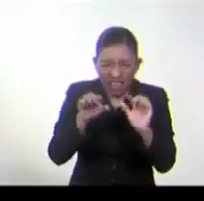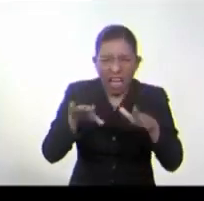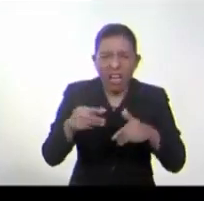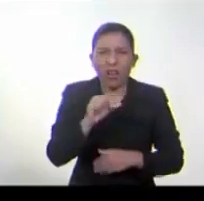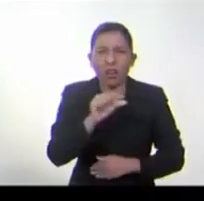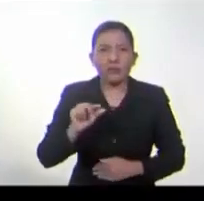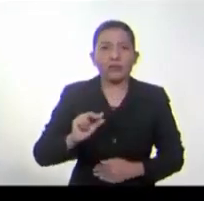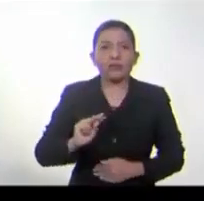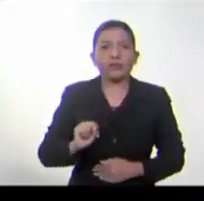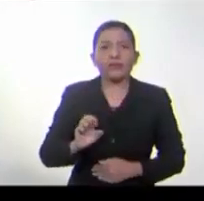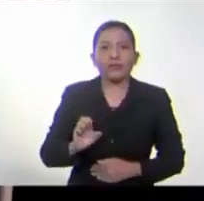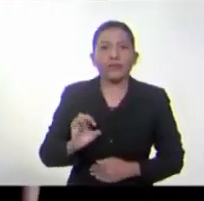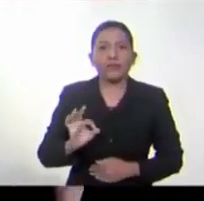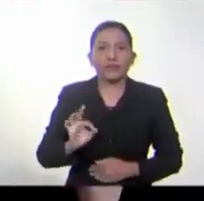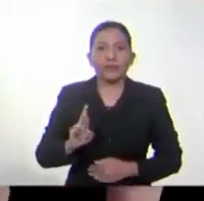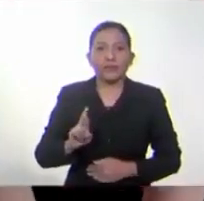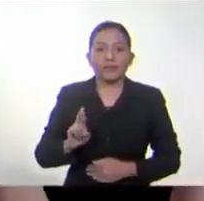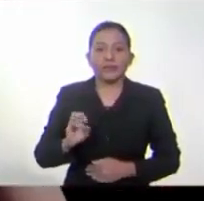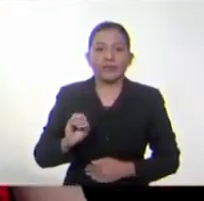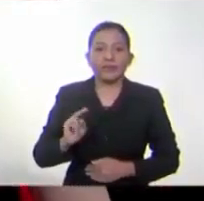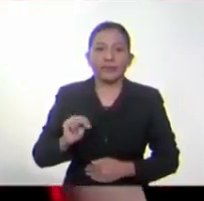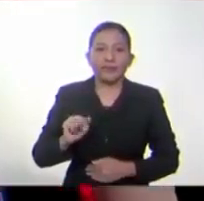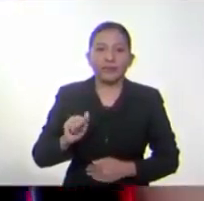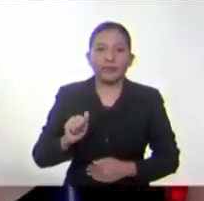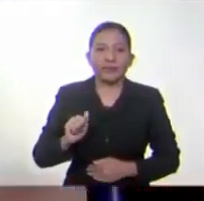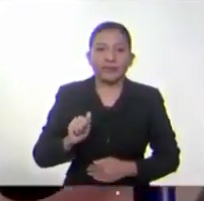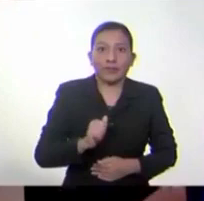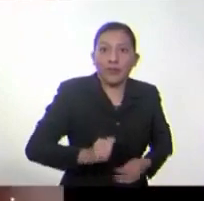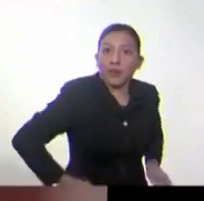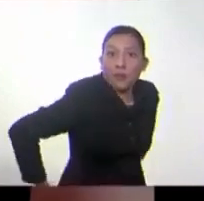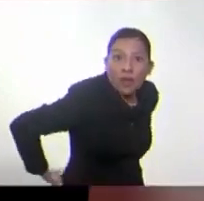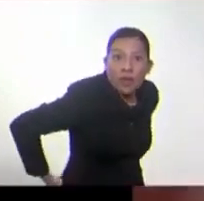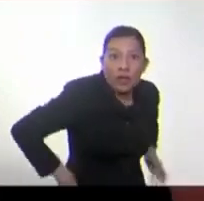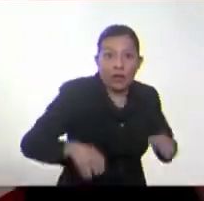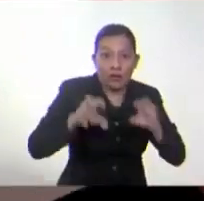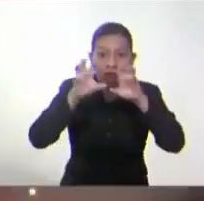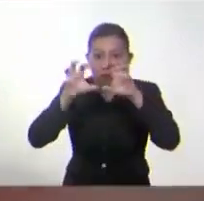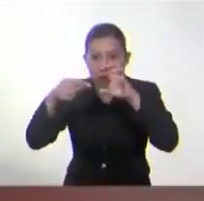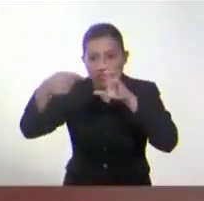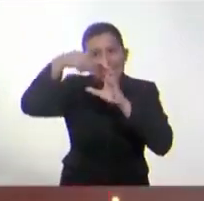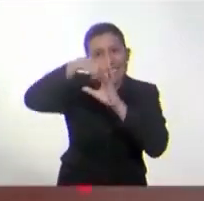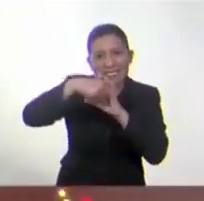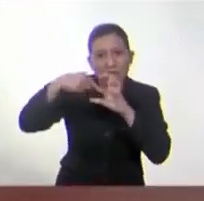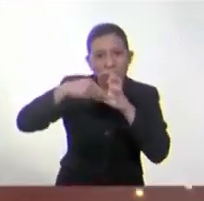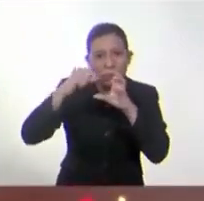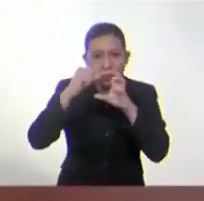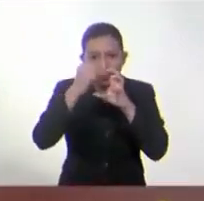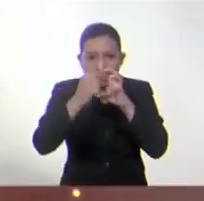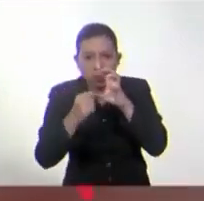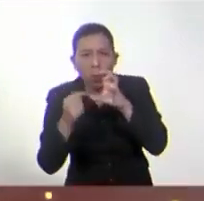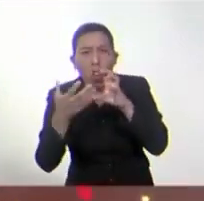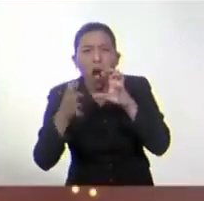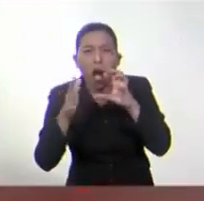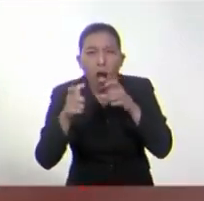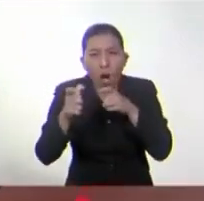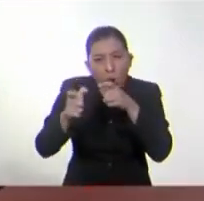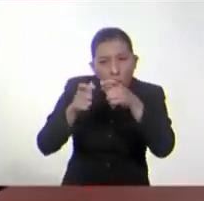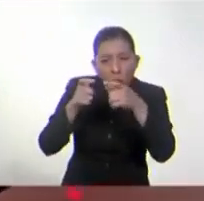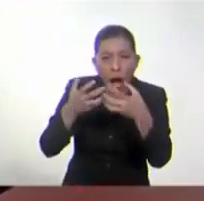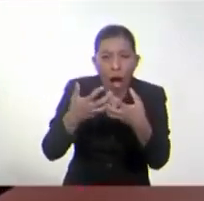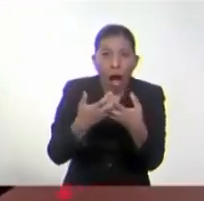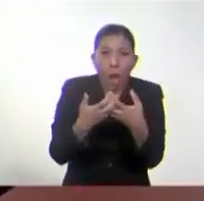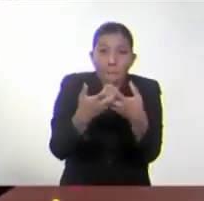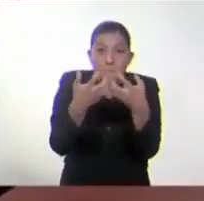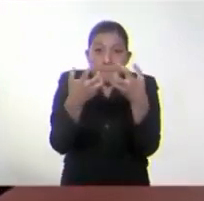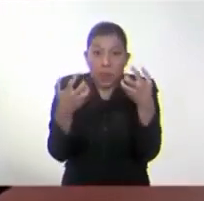nefronas son las unidades estructurales y funcionales de los riñones. Actúan como microfiltros para separar los